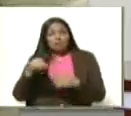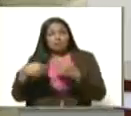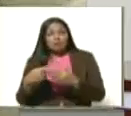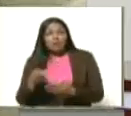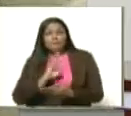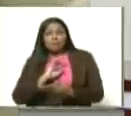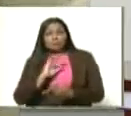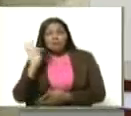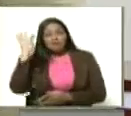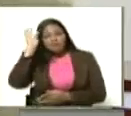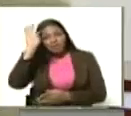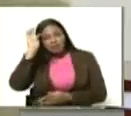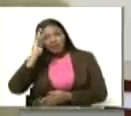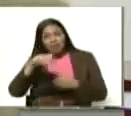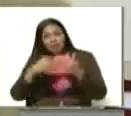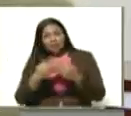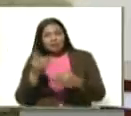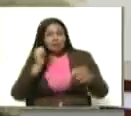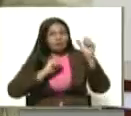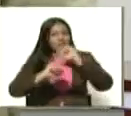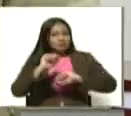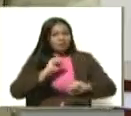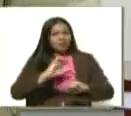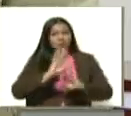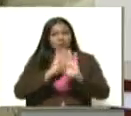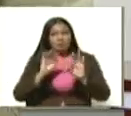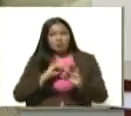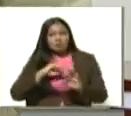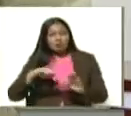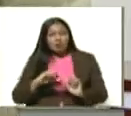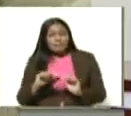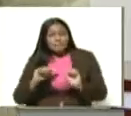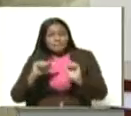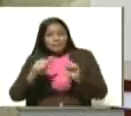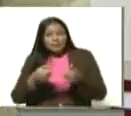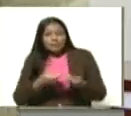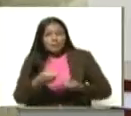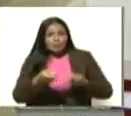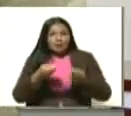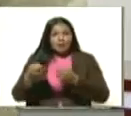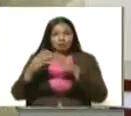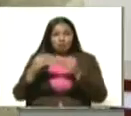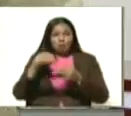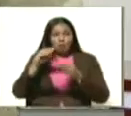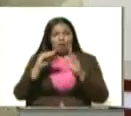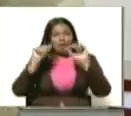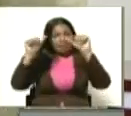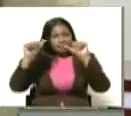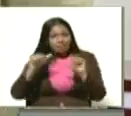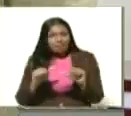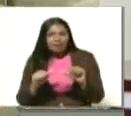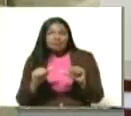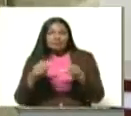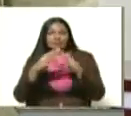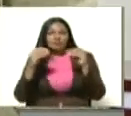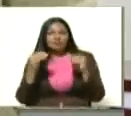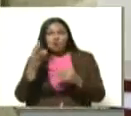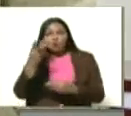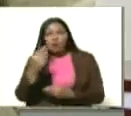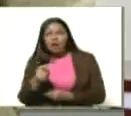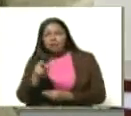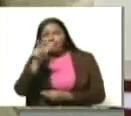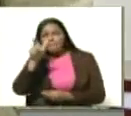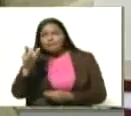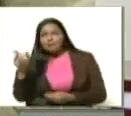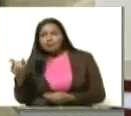misma Fiscalía y de la misma Defensoría que comencemos a manejar todas estas estadísticas y todas estas cifras de cuántos casos